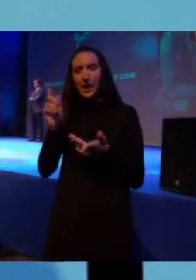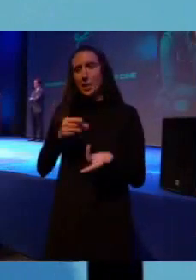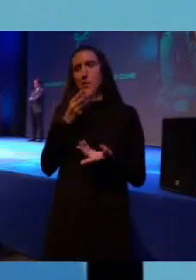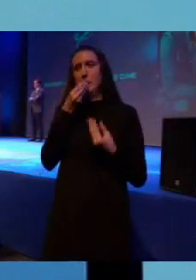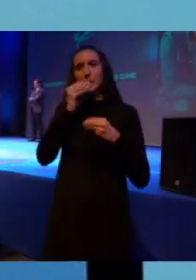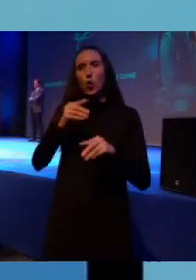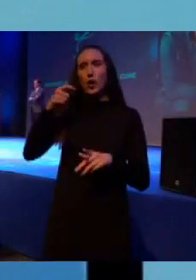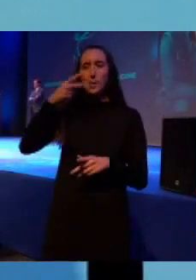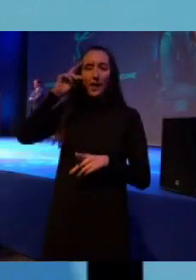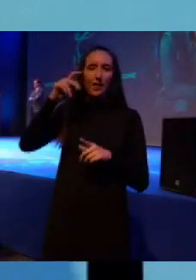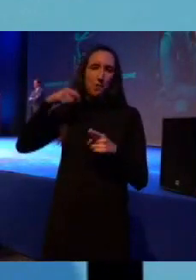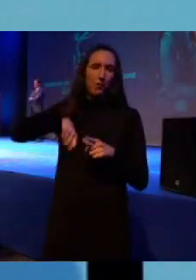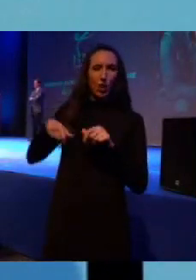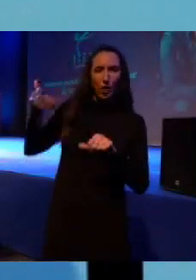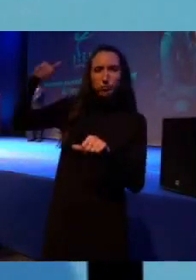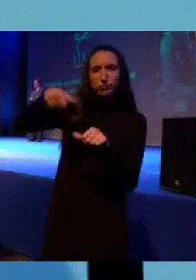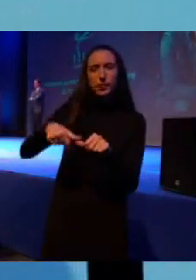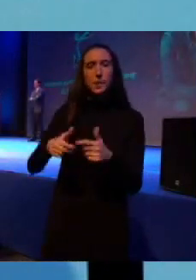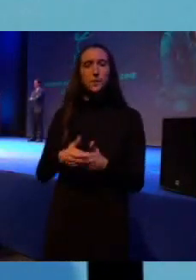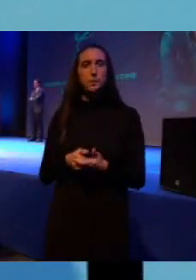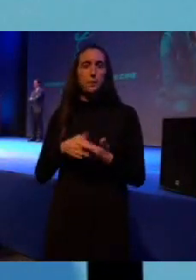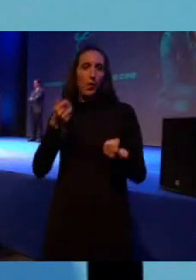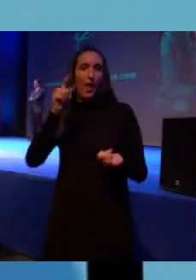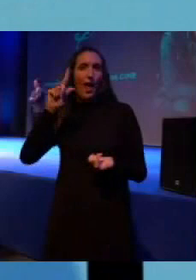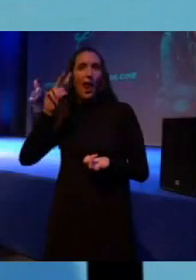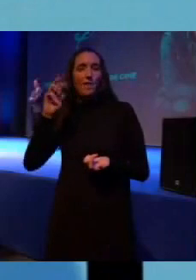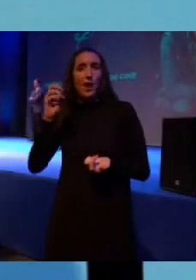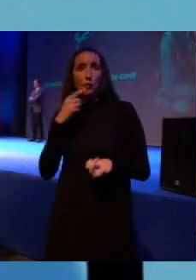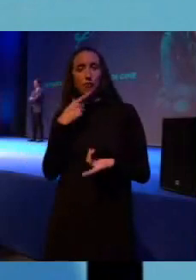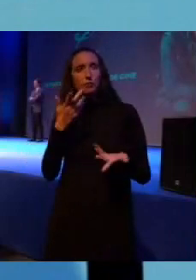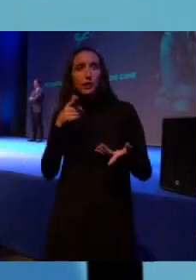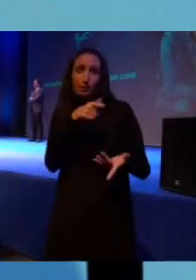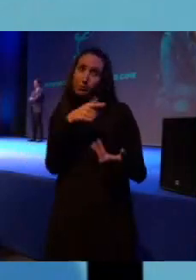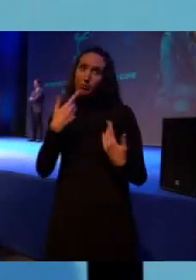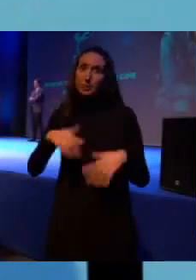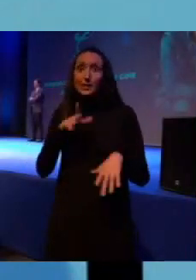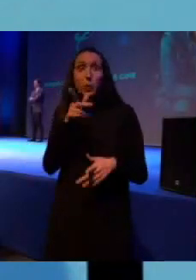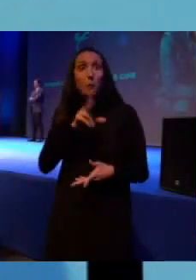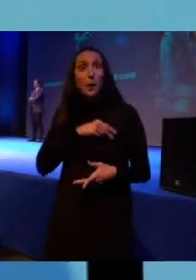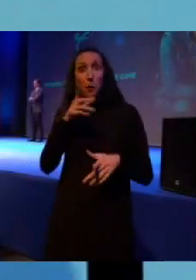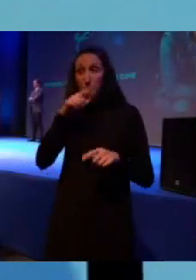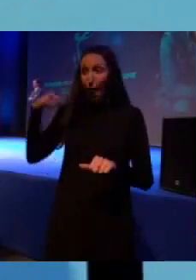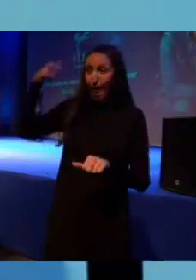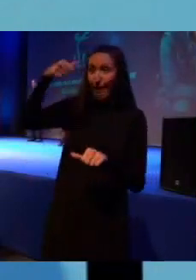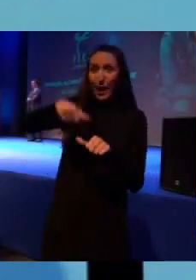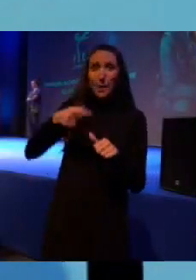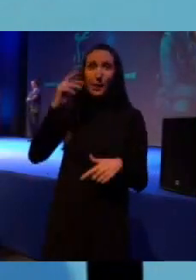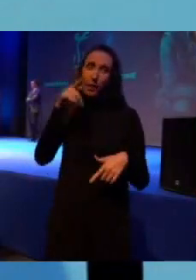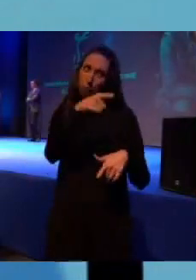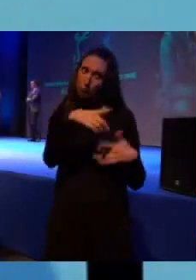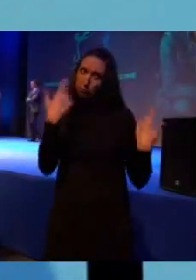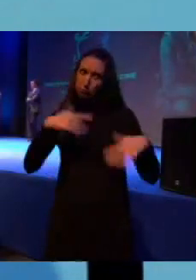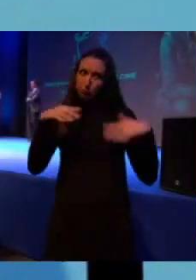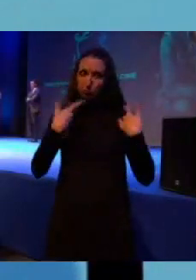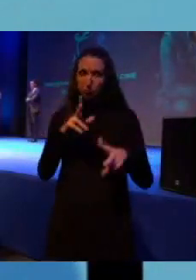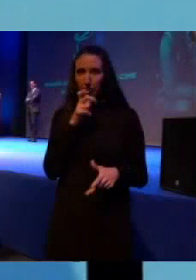trayectoria. Y Álvaro dijo, pues ya un premio de la trayectoria, estás jodido, estás ya para abajo. Digo, no me